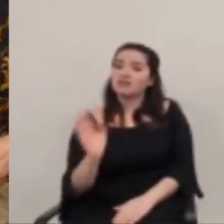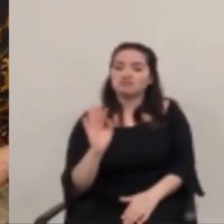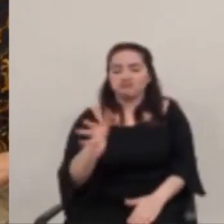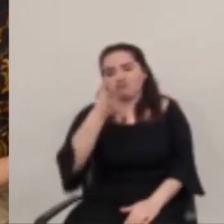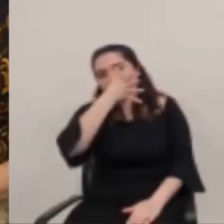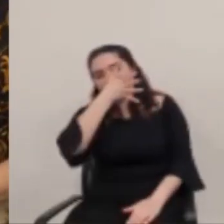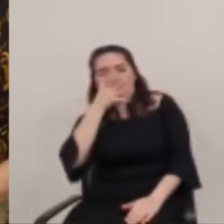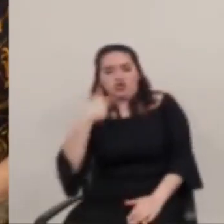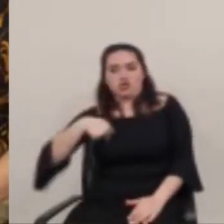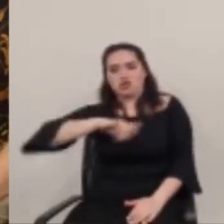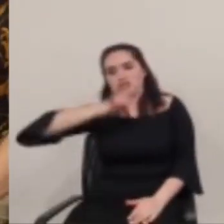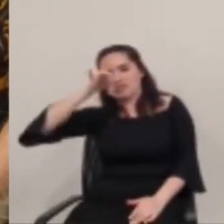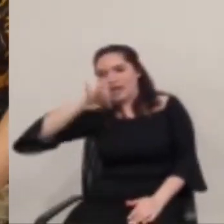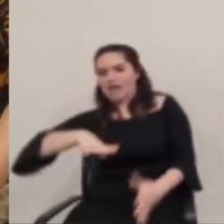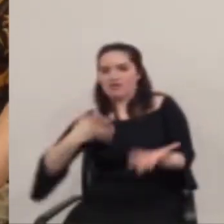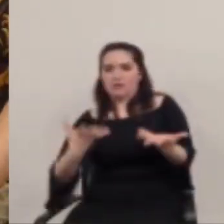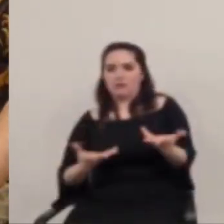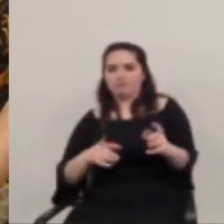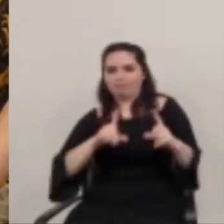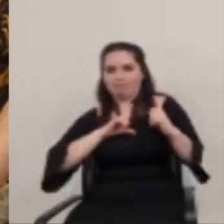nuestro conocimiento.